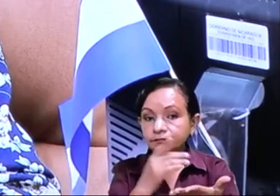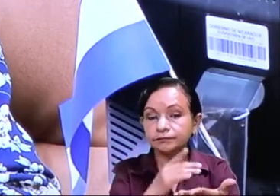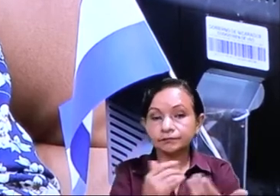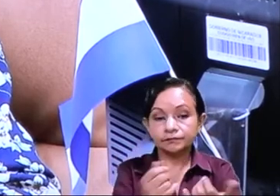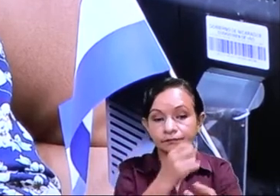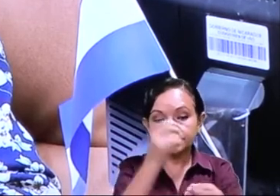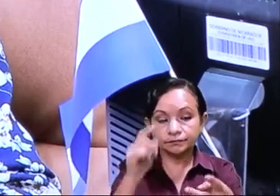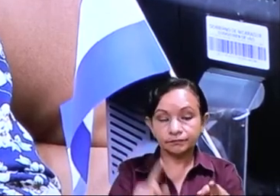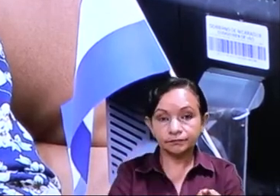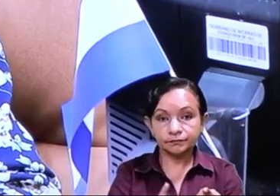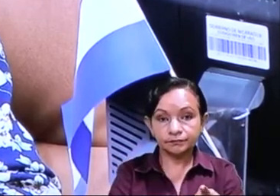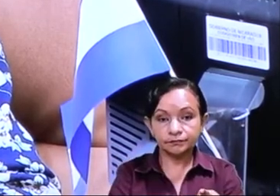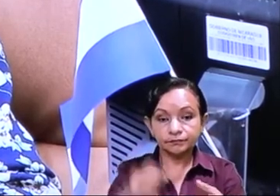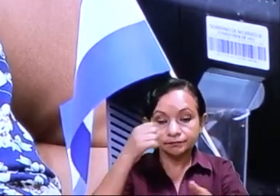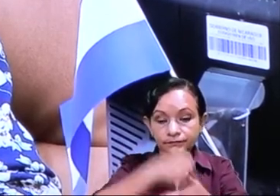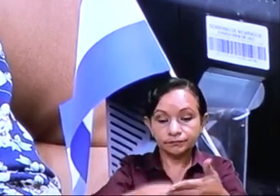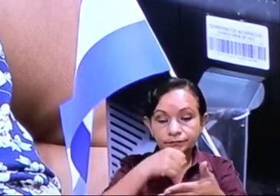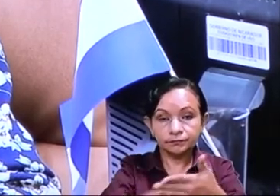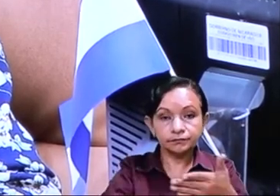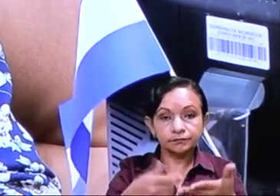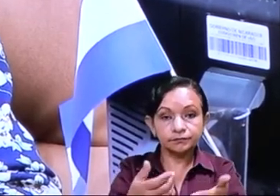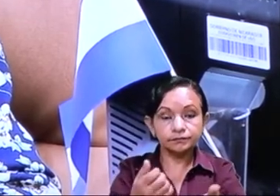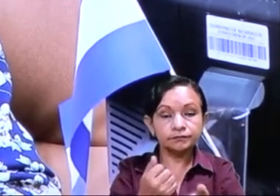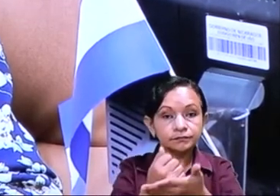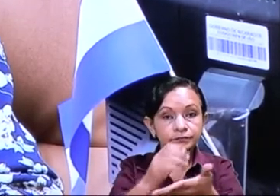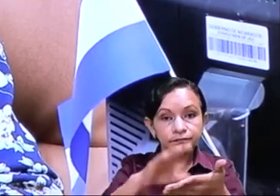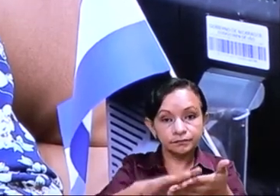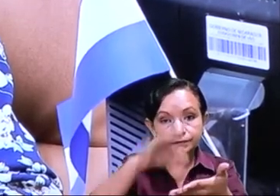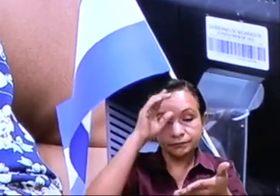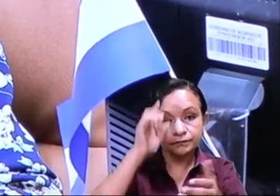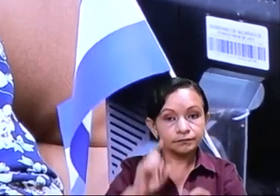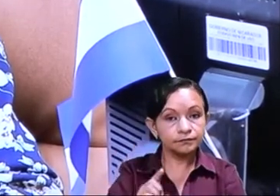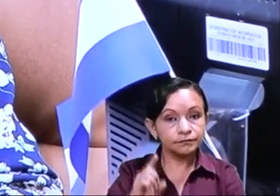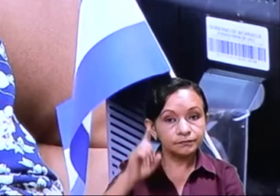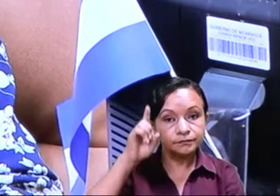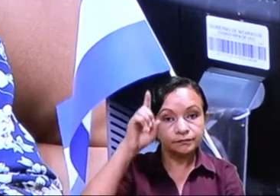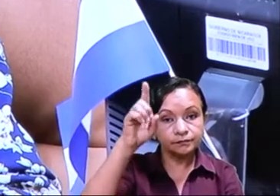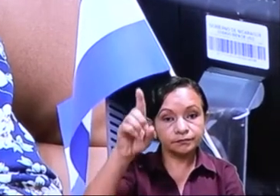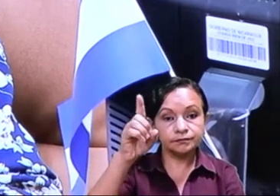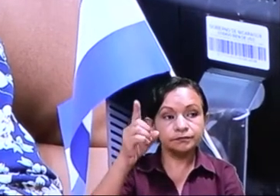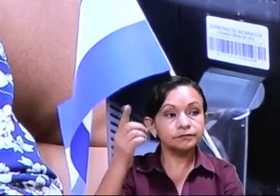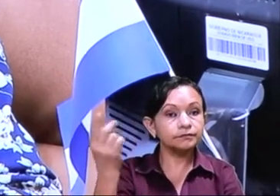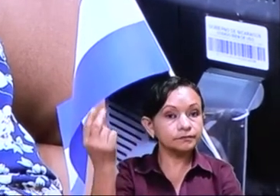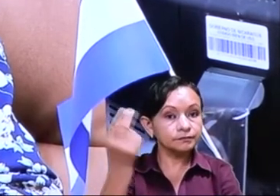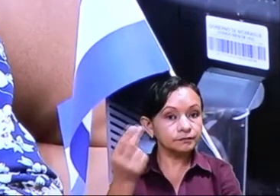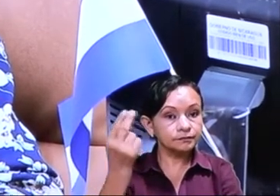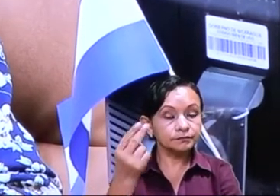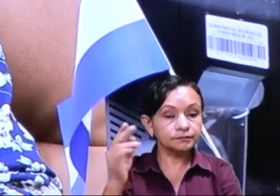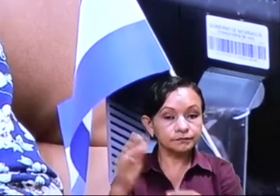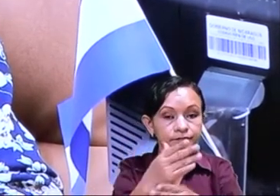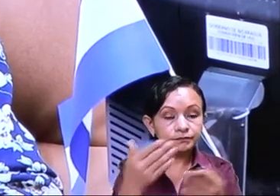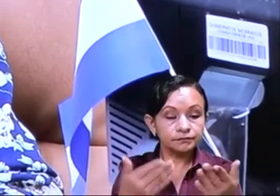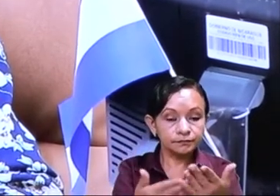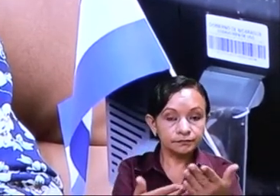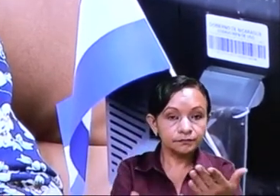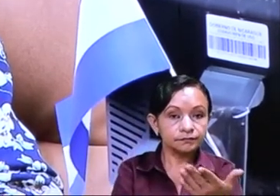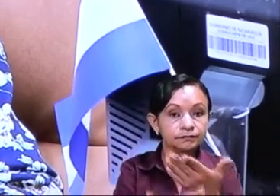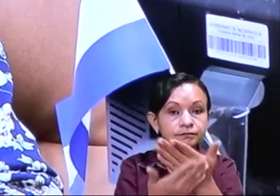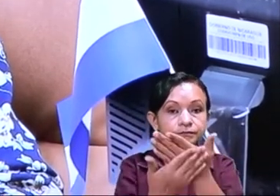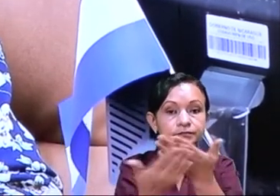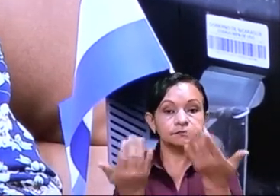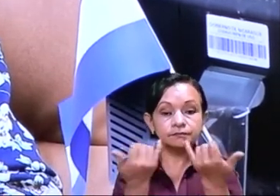2. Fortalecimiento de capacidades para el desarrollo y la aplicación de las tecnologías